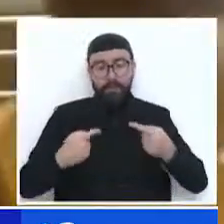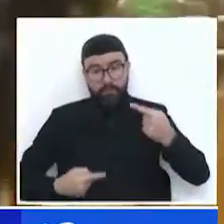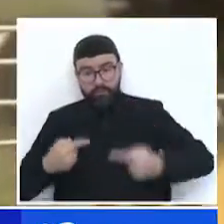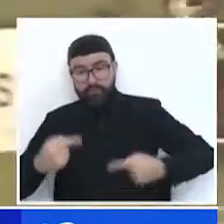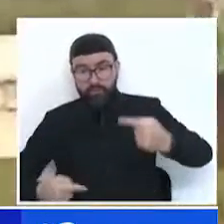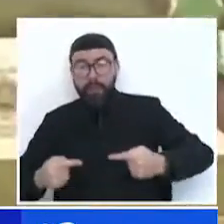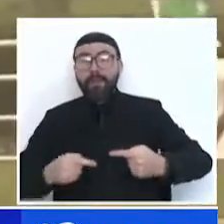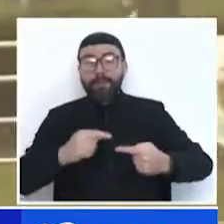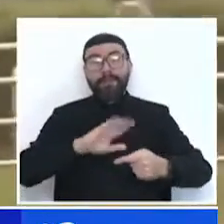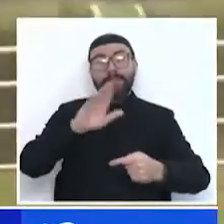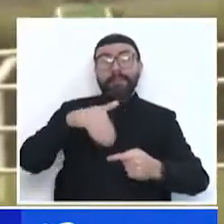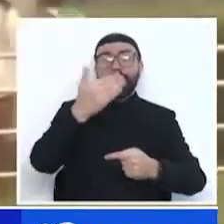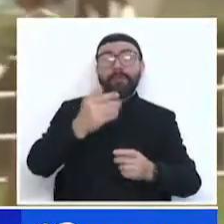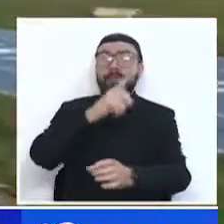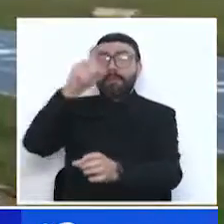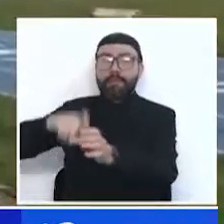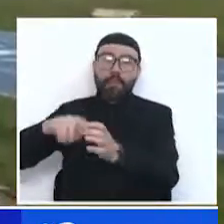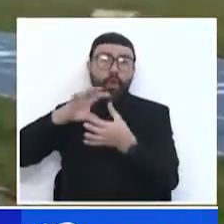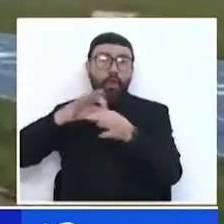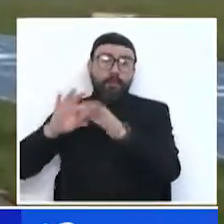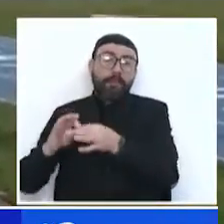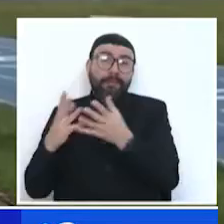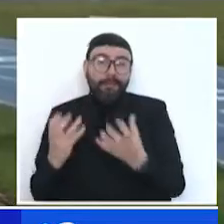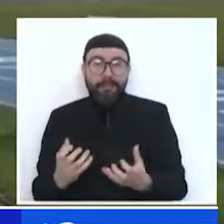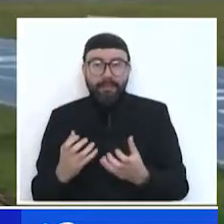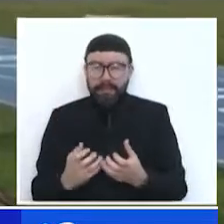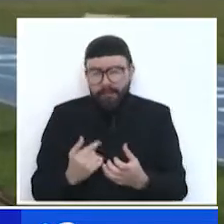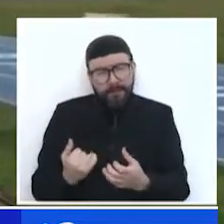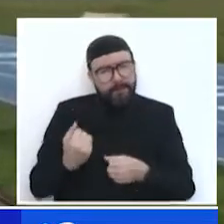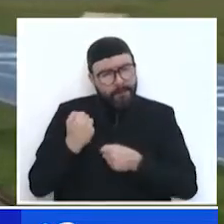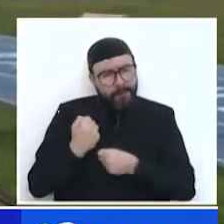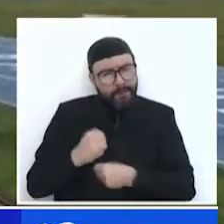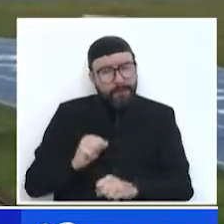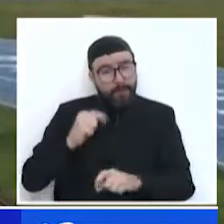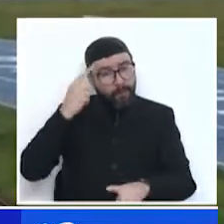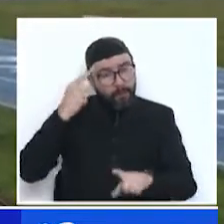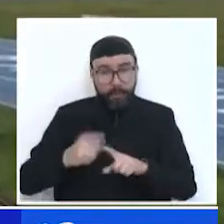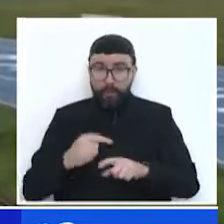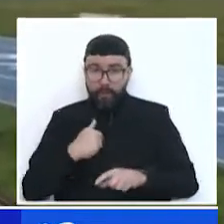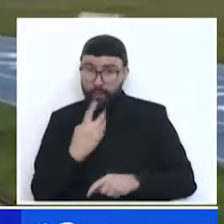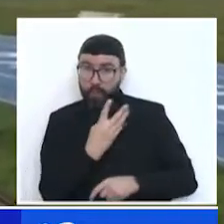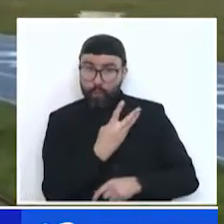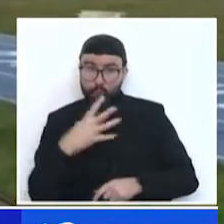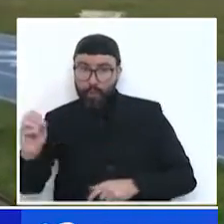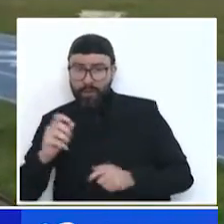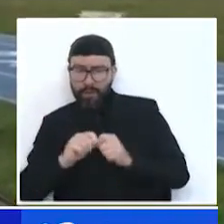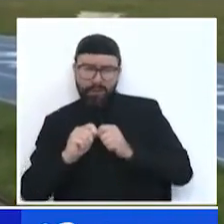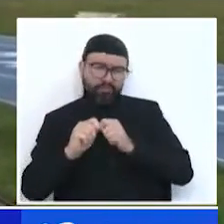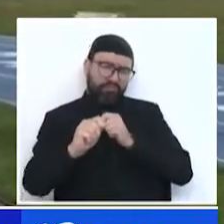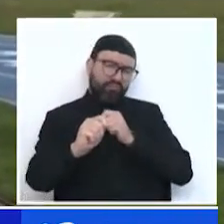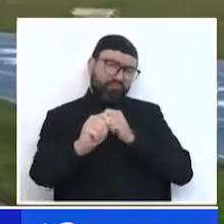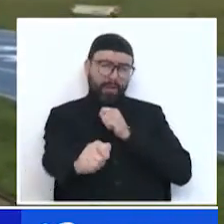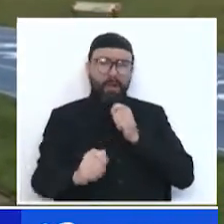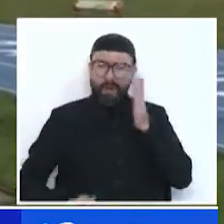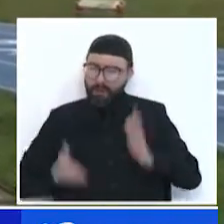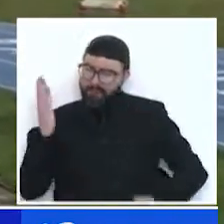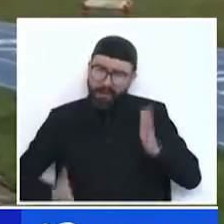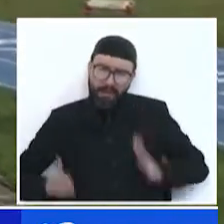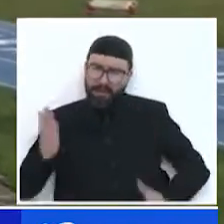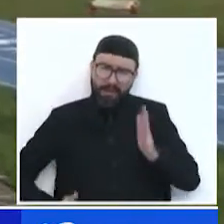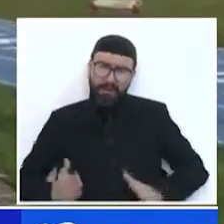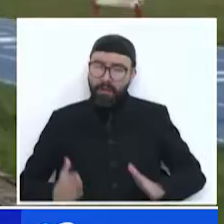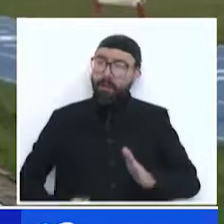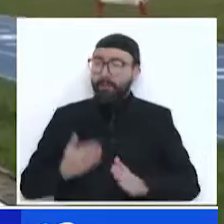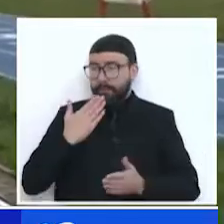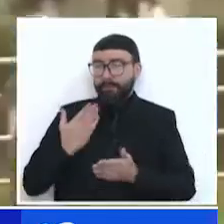Olímpicos. Individual, obviamente, mi prueba individual, obviamente, que es 400 metros plano, y pues no estoy acá gracias al apoyo de la Secretaría y a